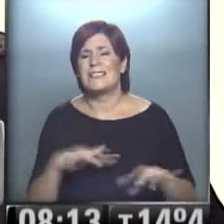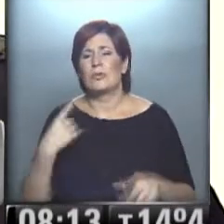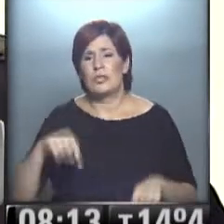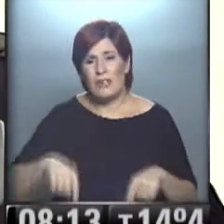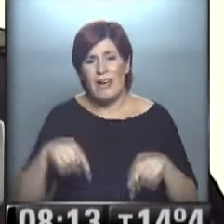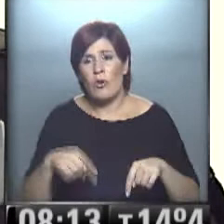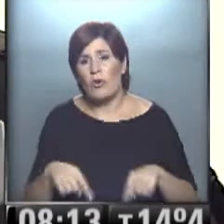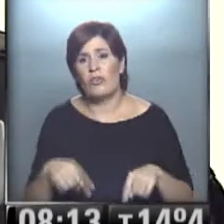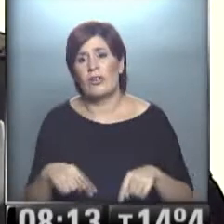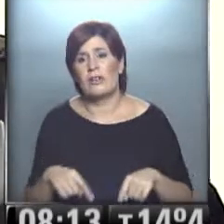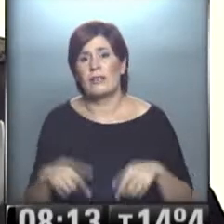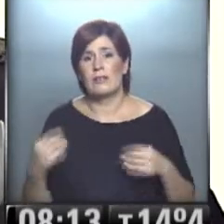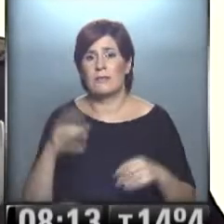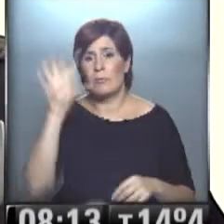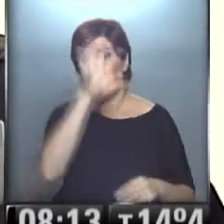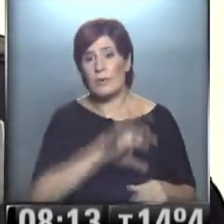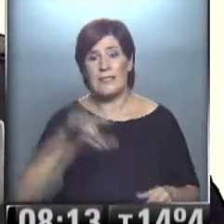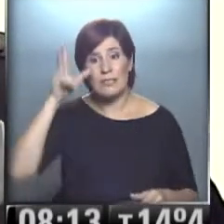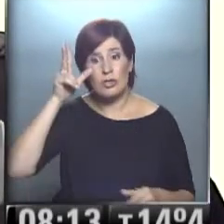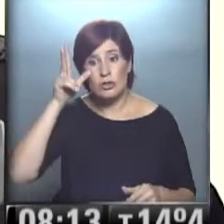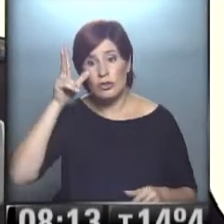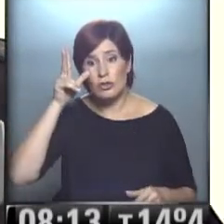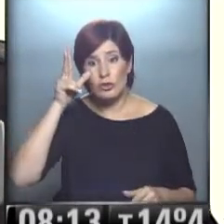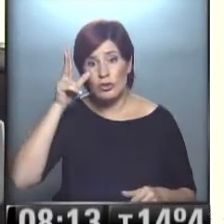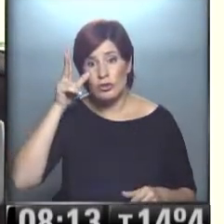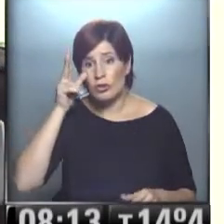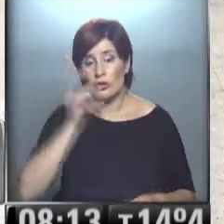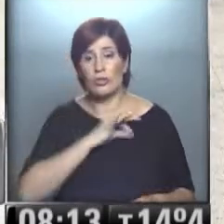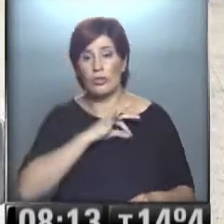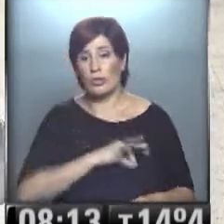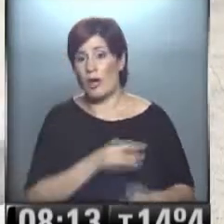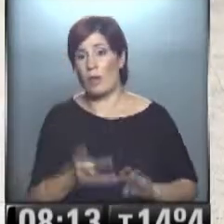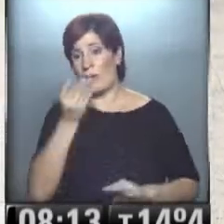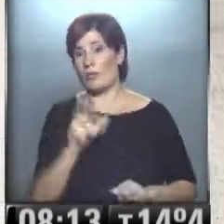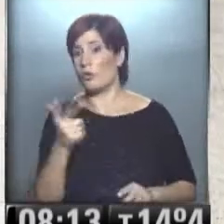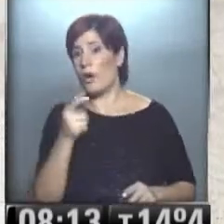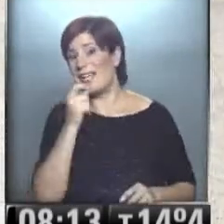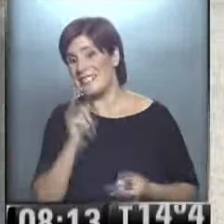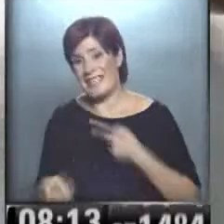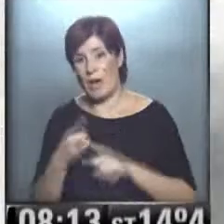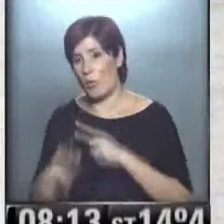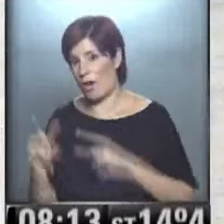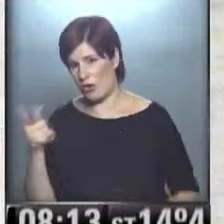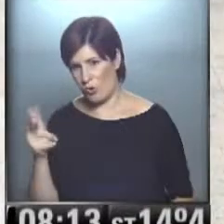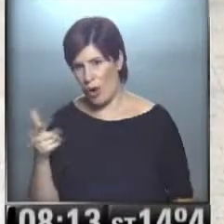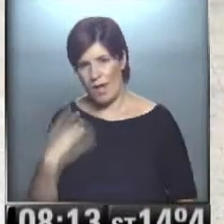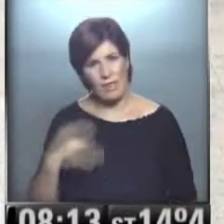que son 8 provincias que no están cobrando van a cobrar un peso de aumento si no se resuelve la paritaria nacional